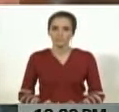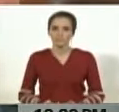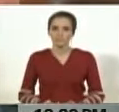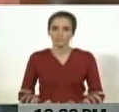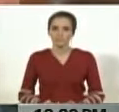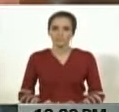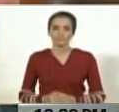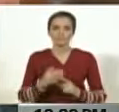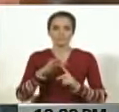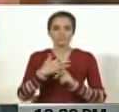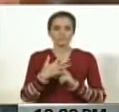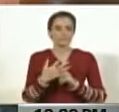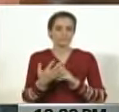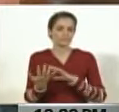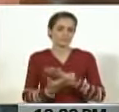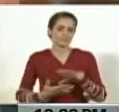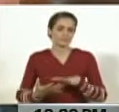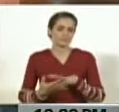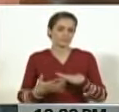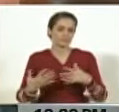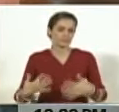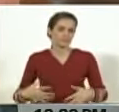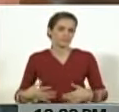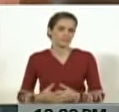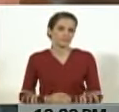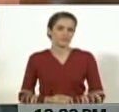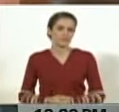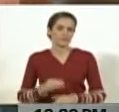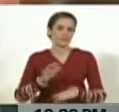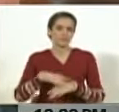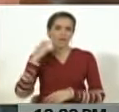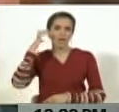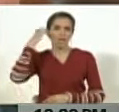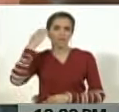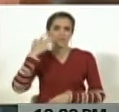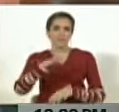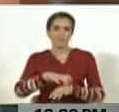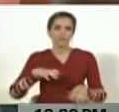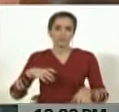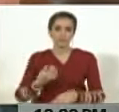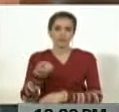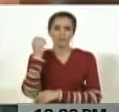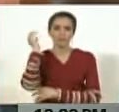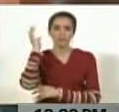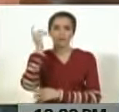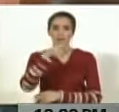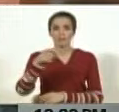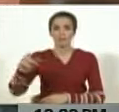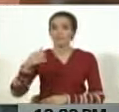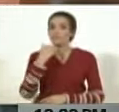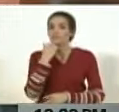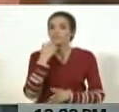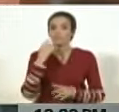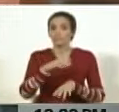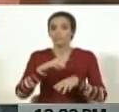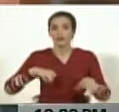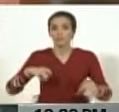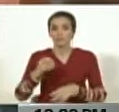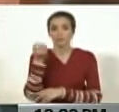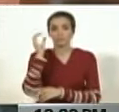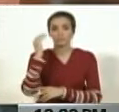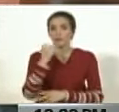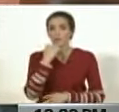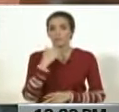es escandalosa, pues, porque en Europa la mayoría de los parlamentos, creo que casi todos, con